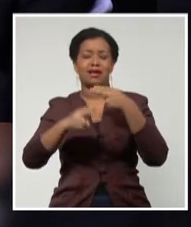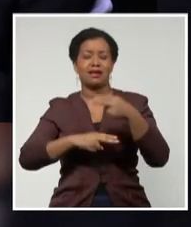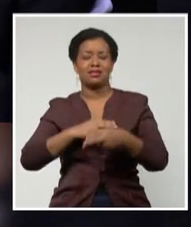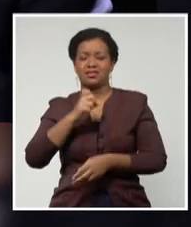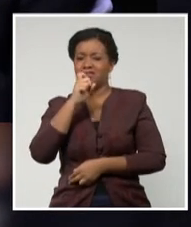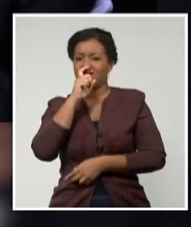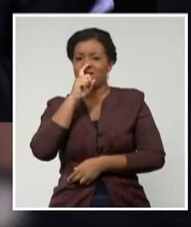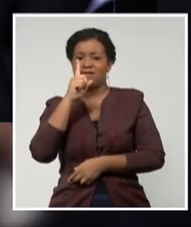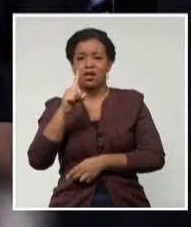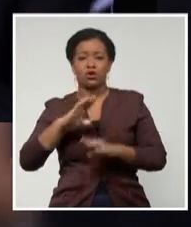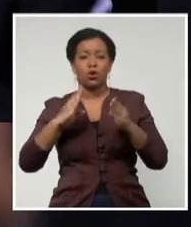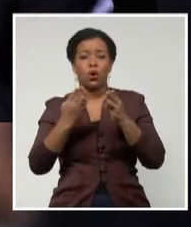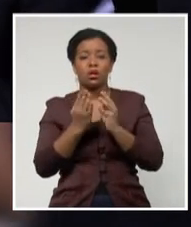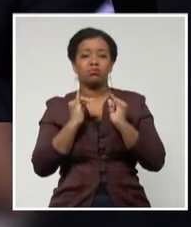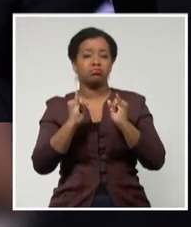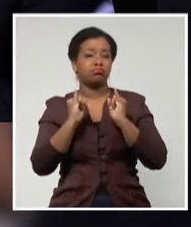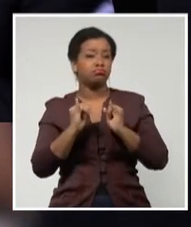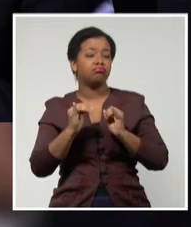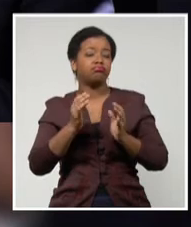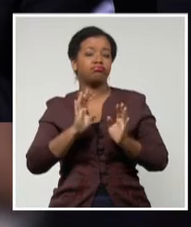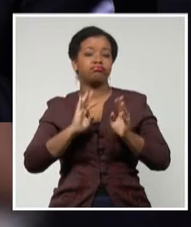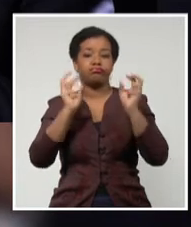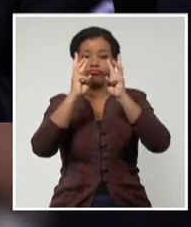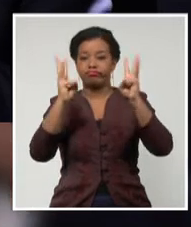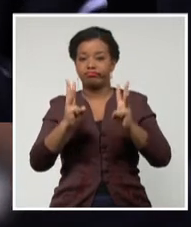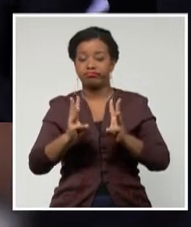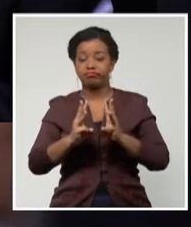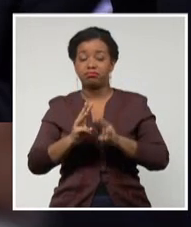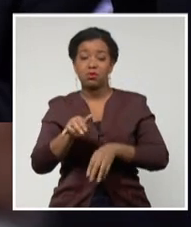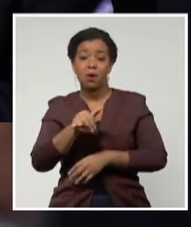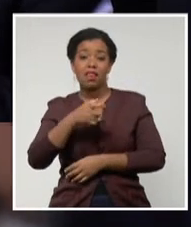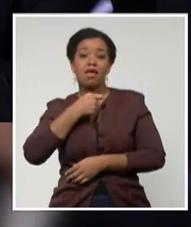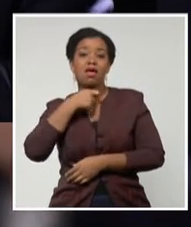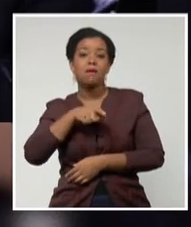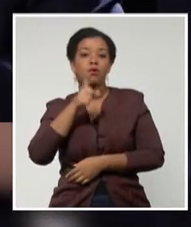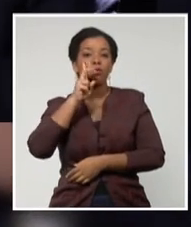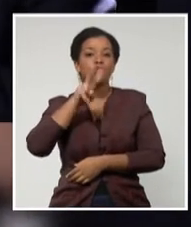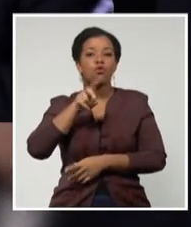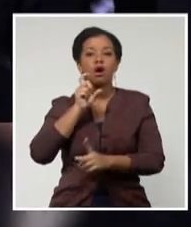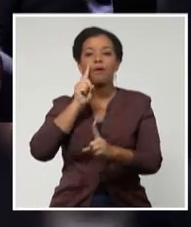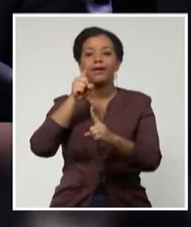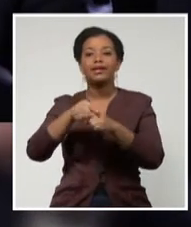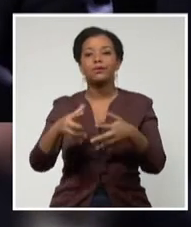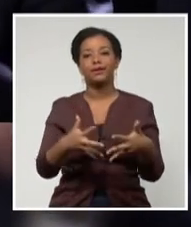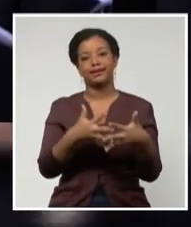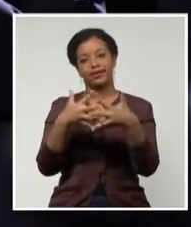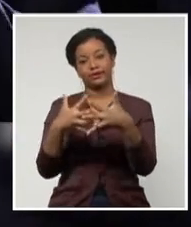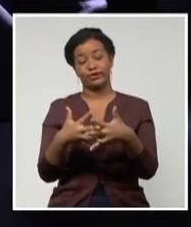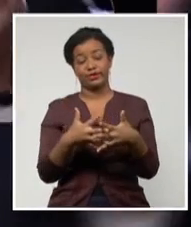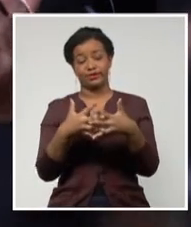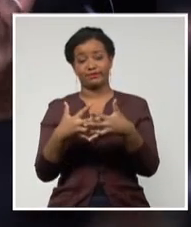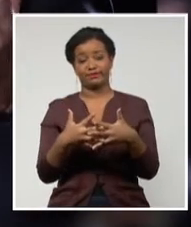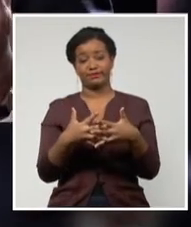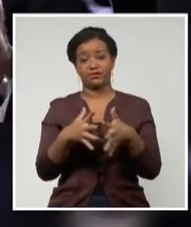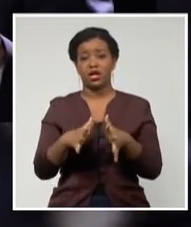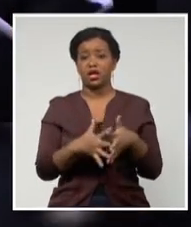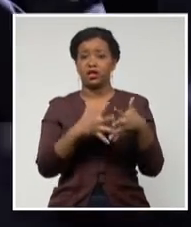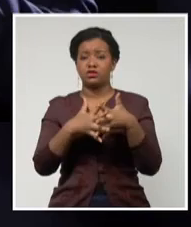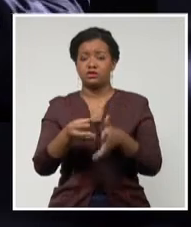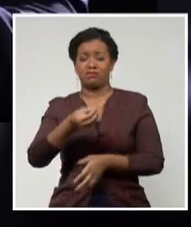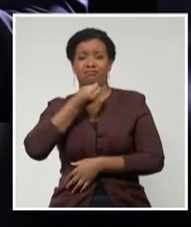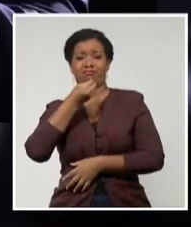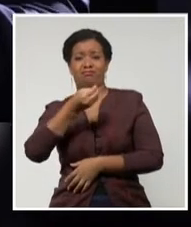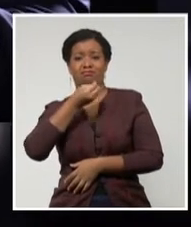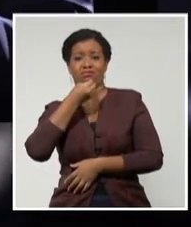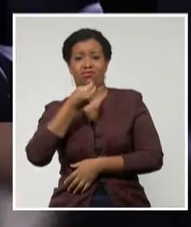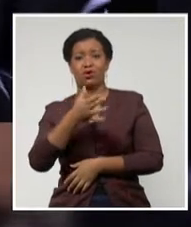los medios de comunicación. Es uno de los ejemplos de lo que busca Estados Unidos. Estados Unidos no ha pensado, o le importa poco, que